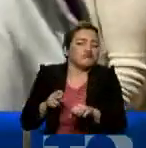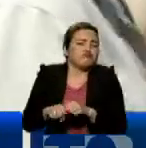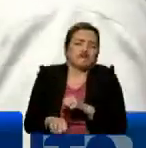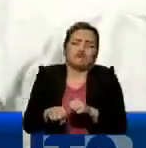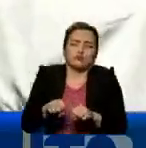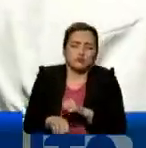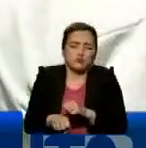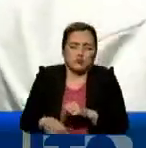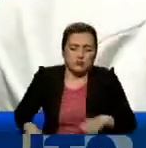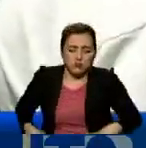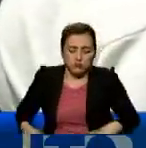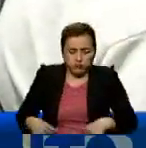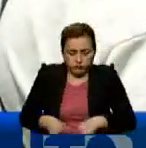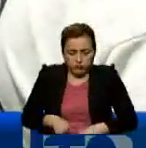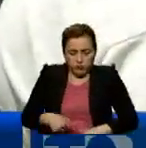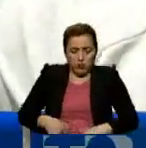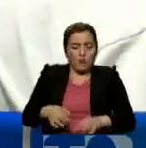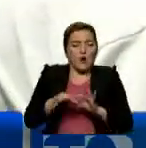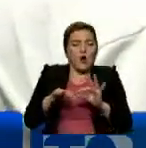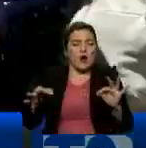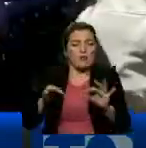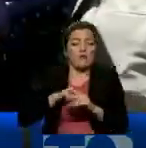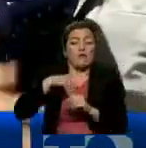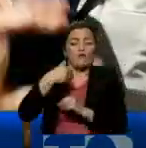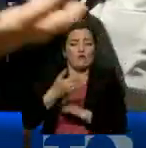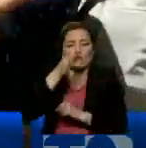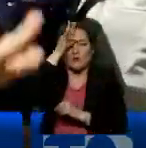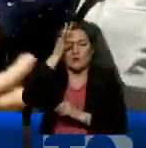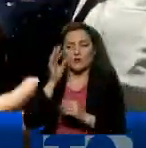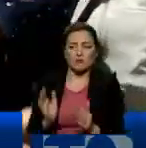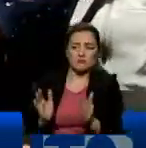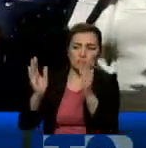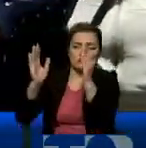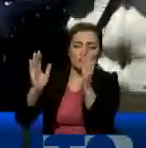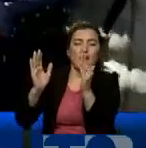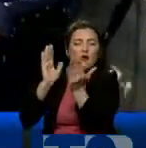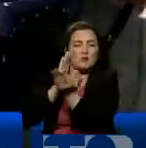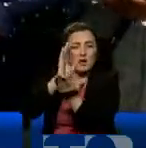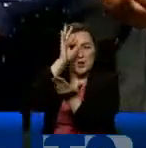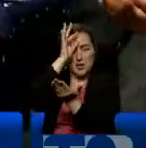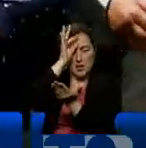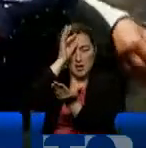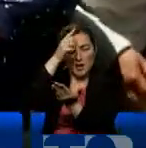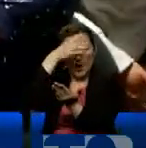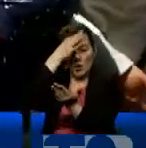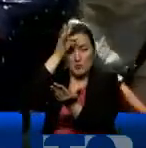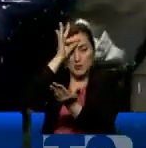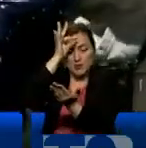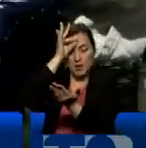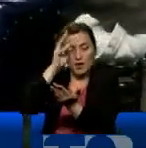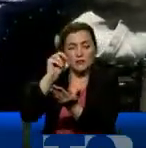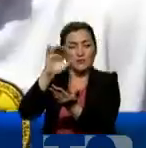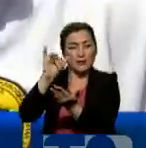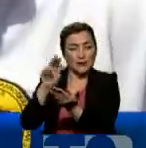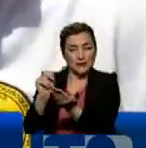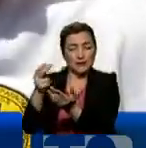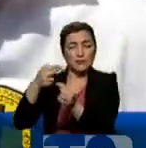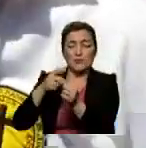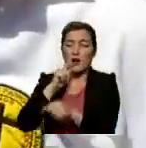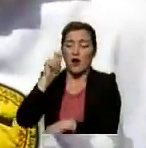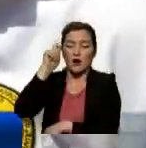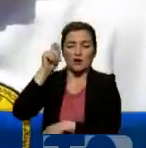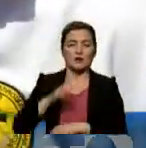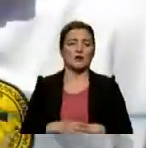Andrade Marín en Quito para reclamar por la falta de insumos. Hay gente que no ha venido porque no puede ni pararse. No